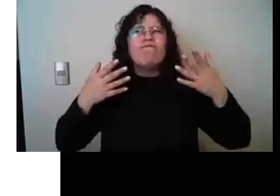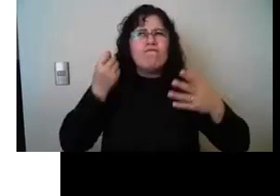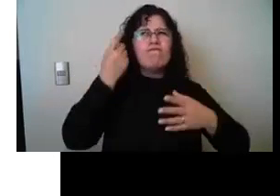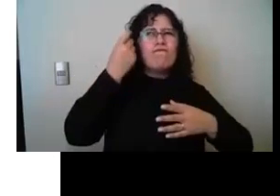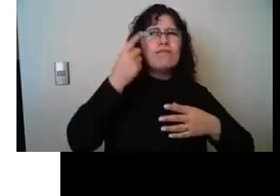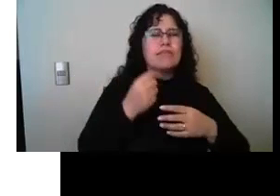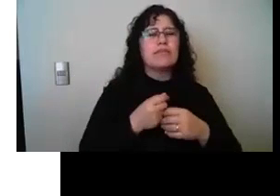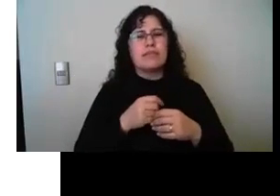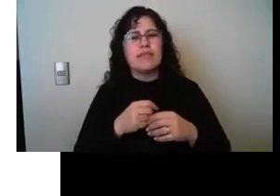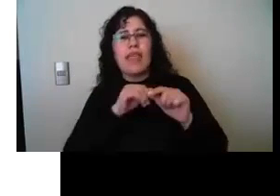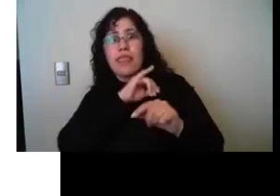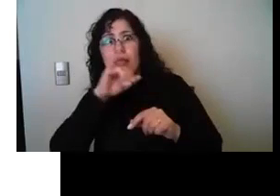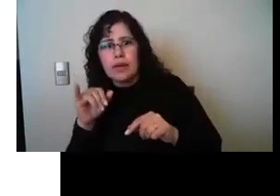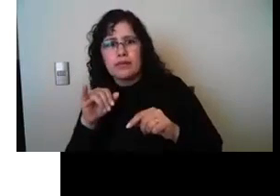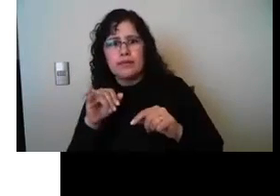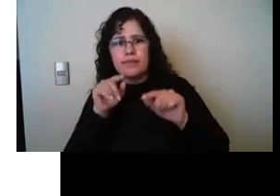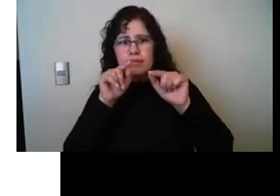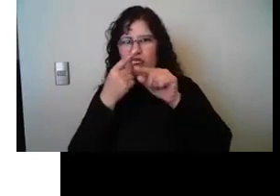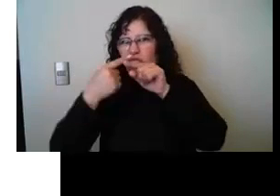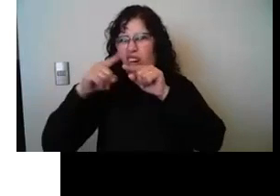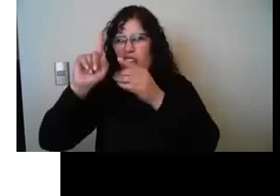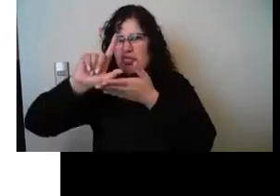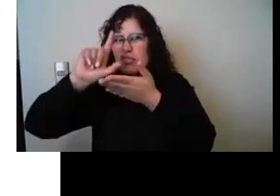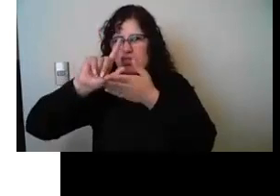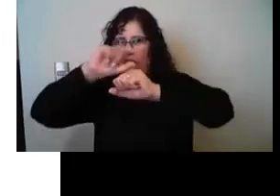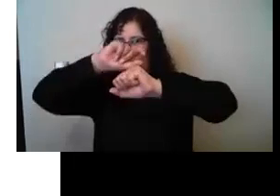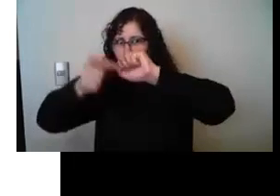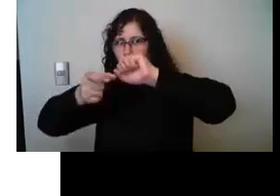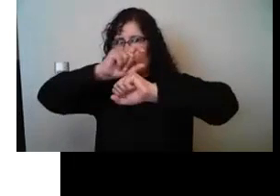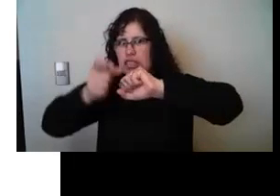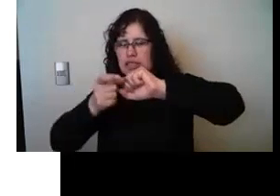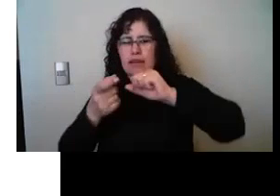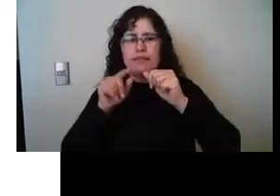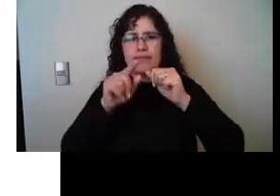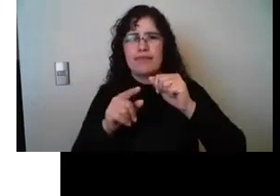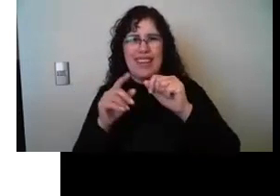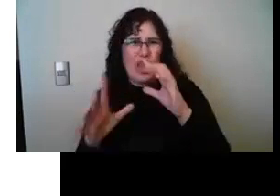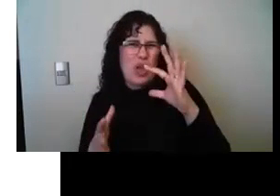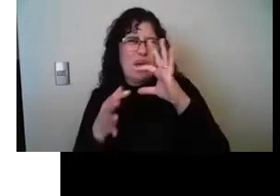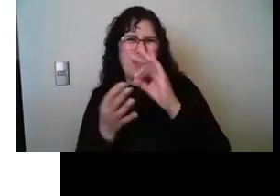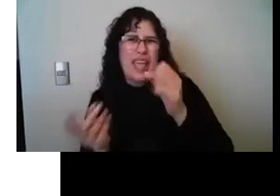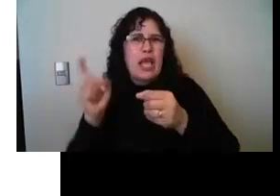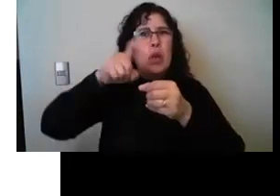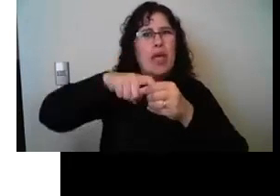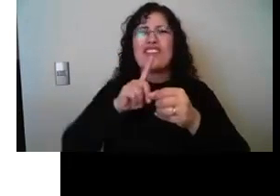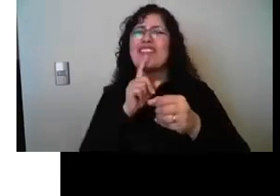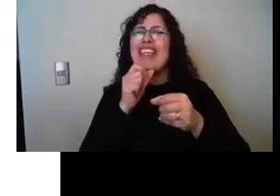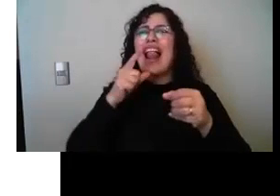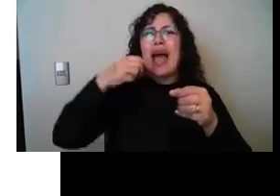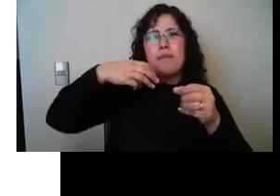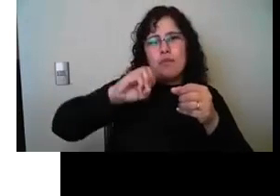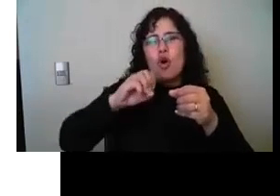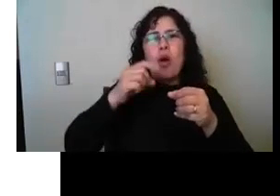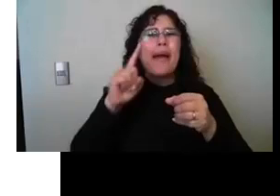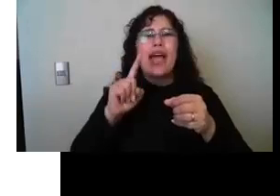hacia otras partes de la corteza cerebral, incluido el tálamo, pero de una forma indirecta. ¿Ya? Aquí uno